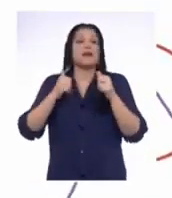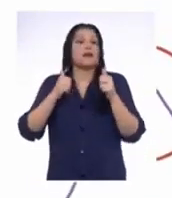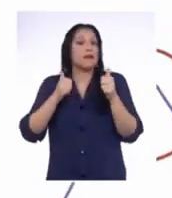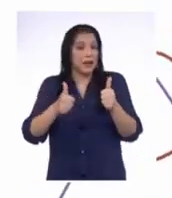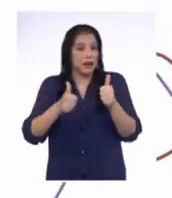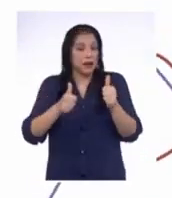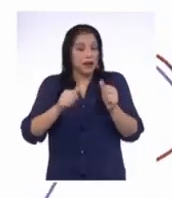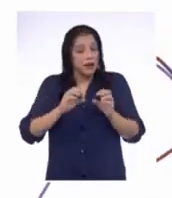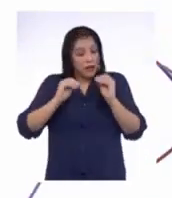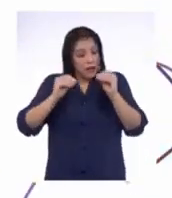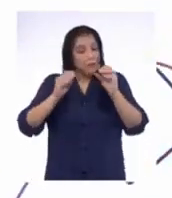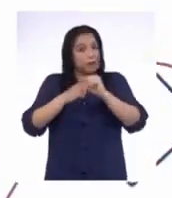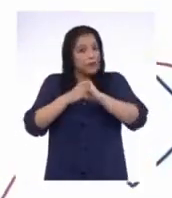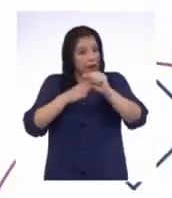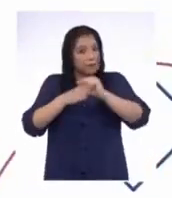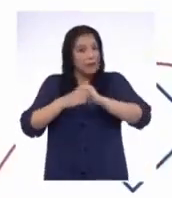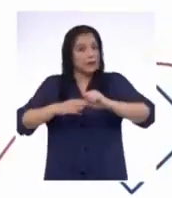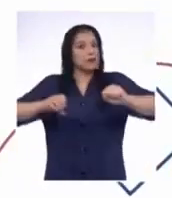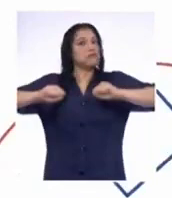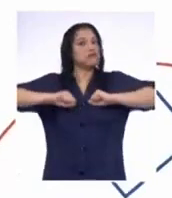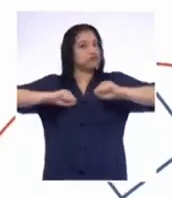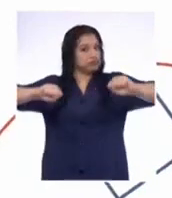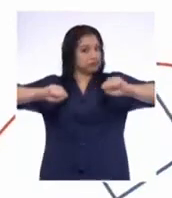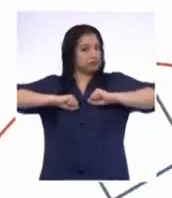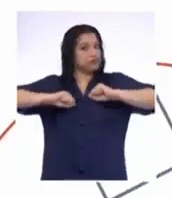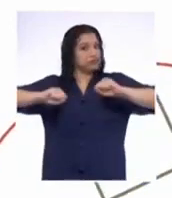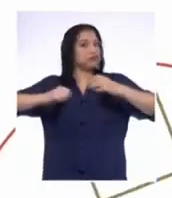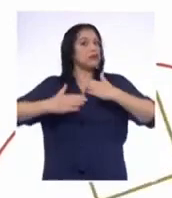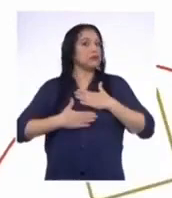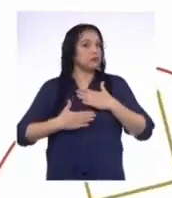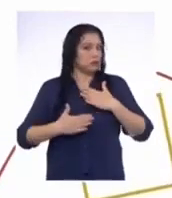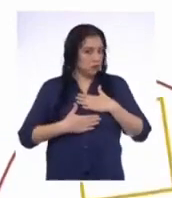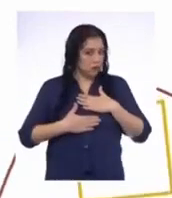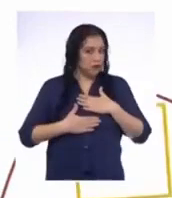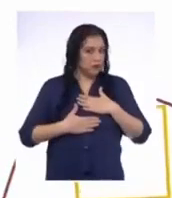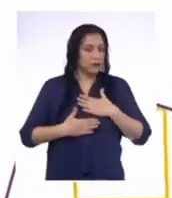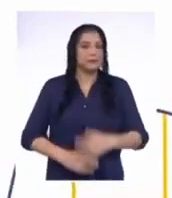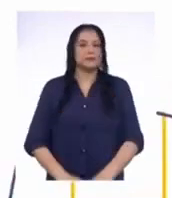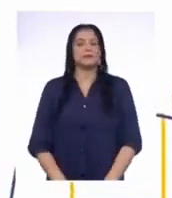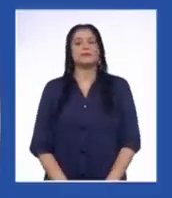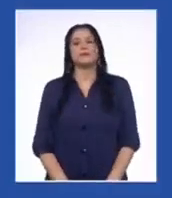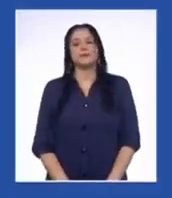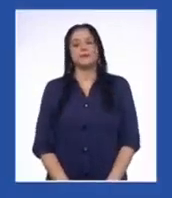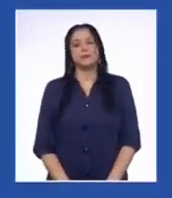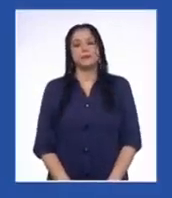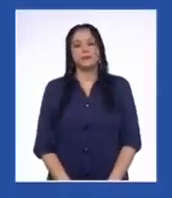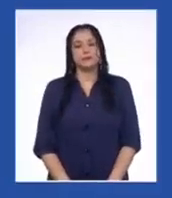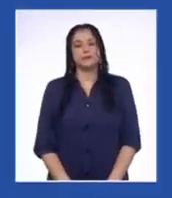poner en práctica ejercicios físicos.